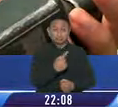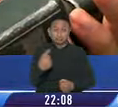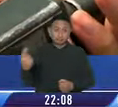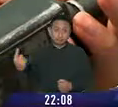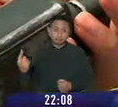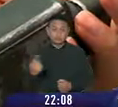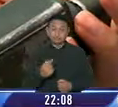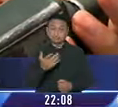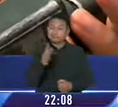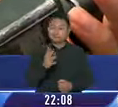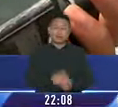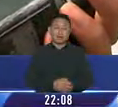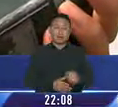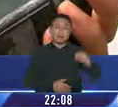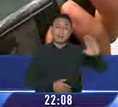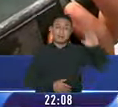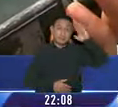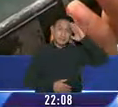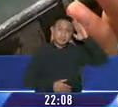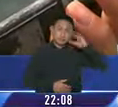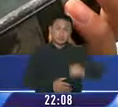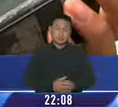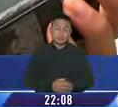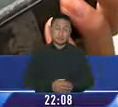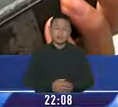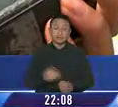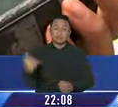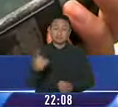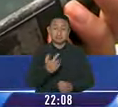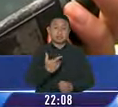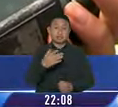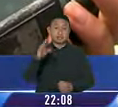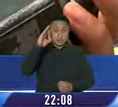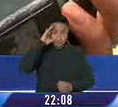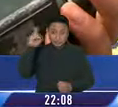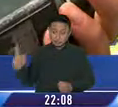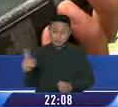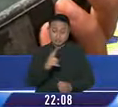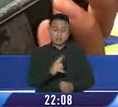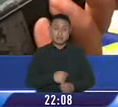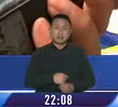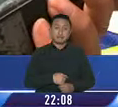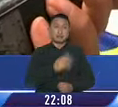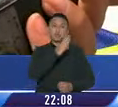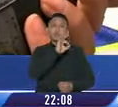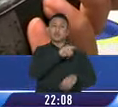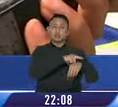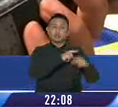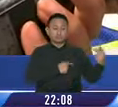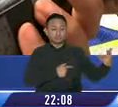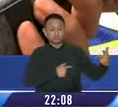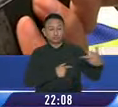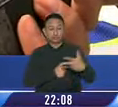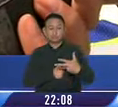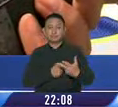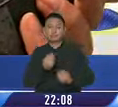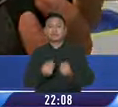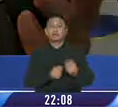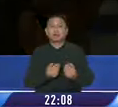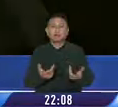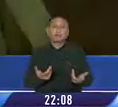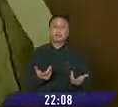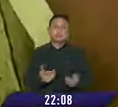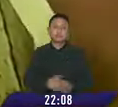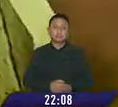nada. Los señores dueños del auto que se robaron llamaron a la policía llegó después de 40 minutos. Pero ya que se puede hacer ahí con la policía,